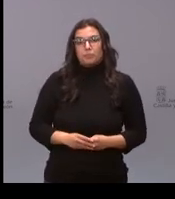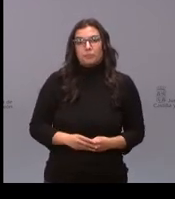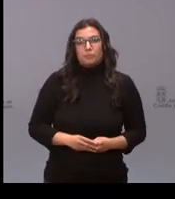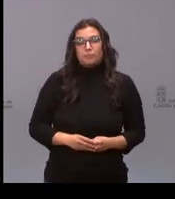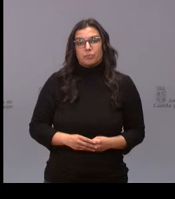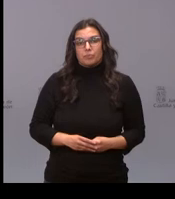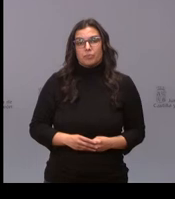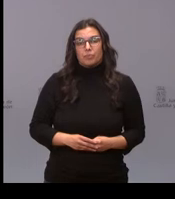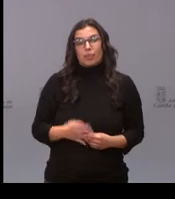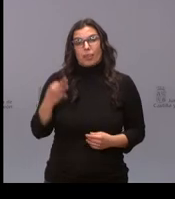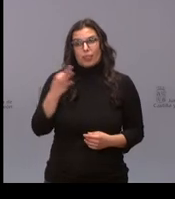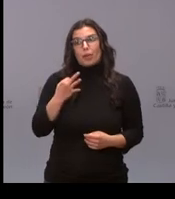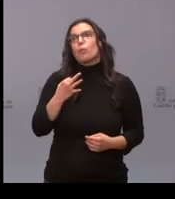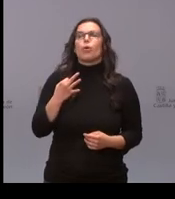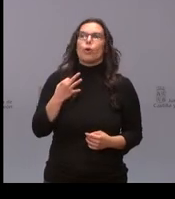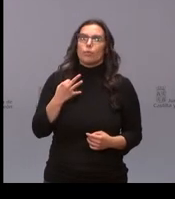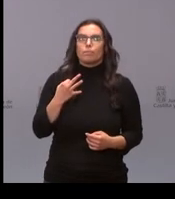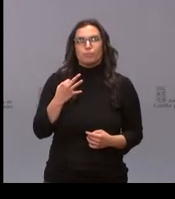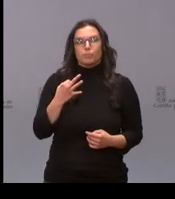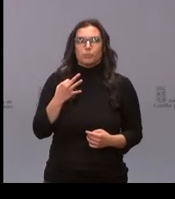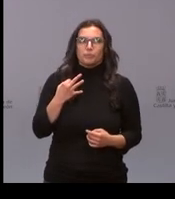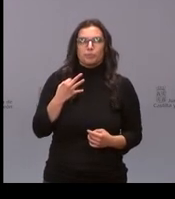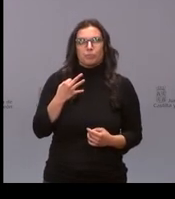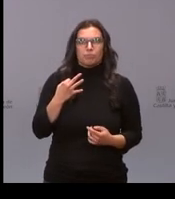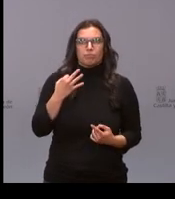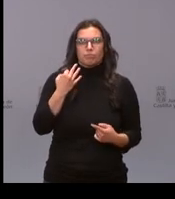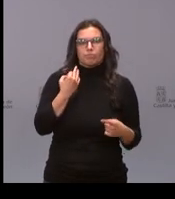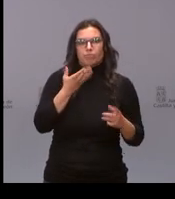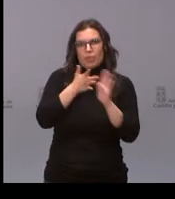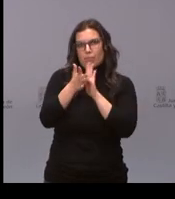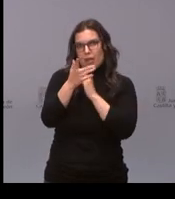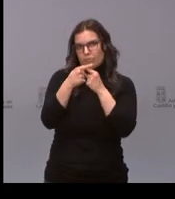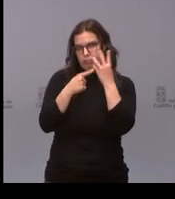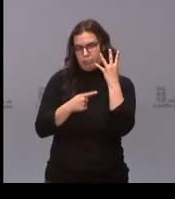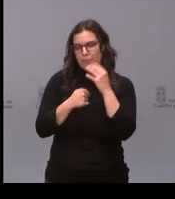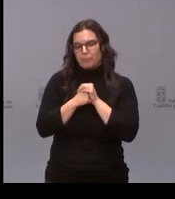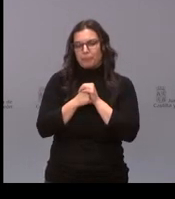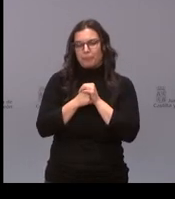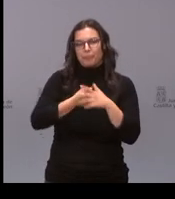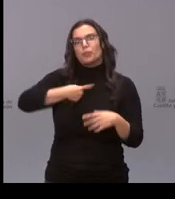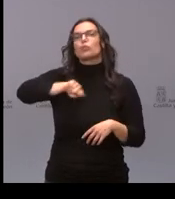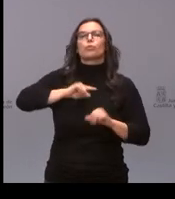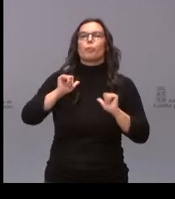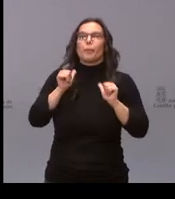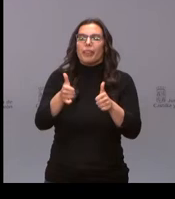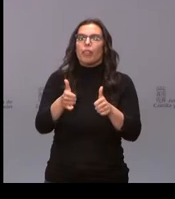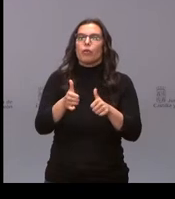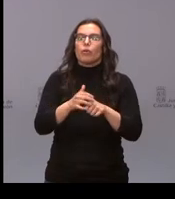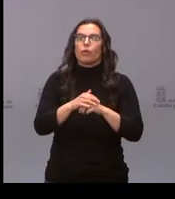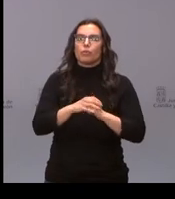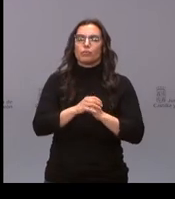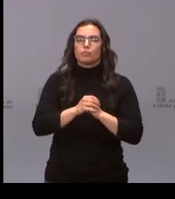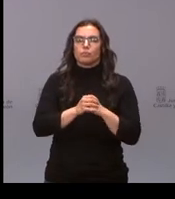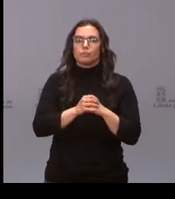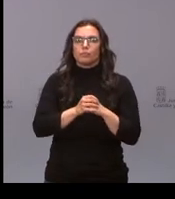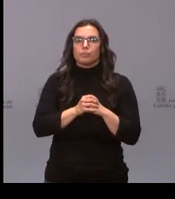tengo que hacer varias consideraciones. Hemos iniciado una primera apuesta